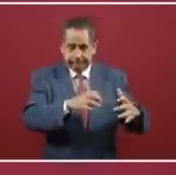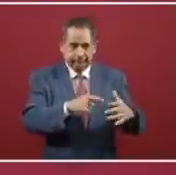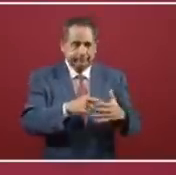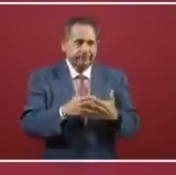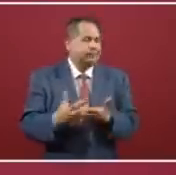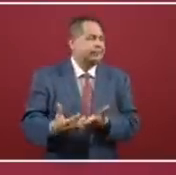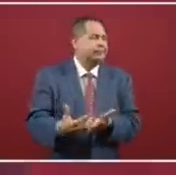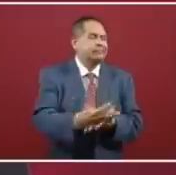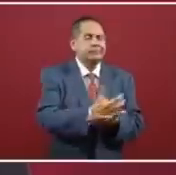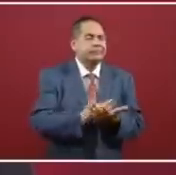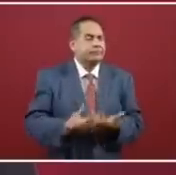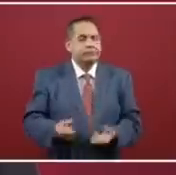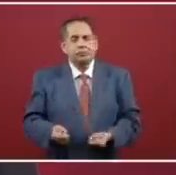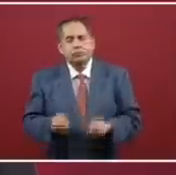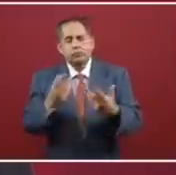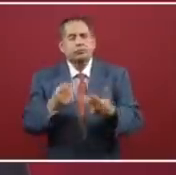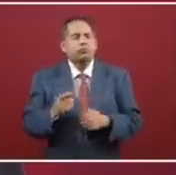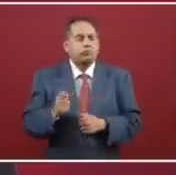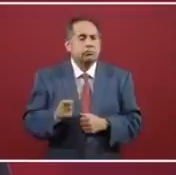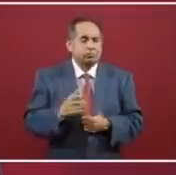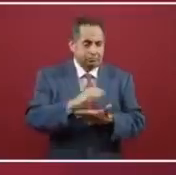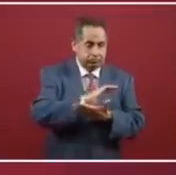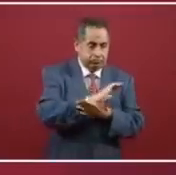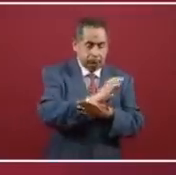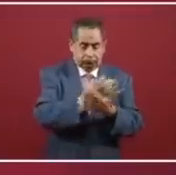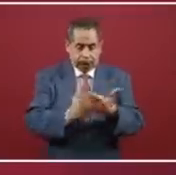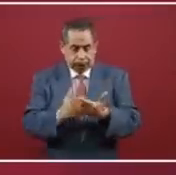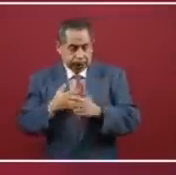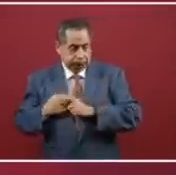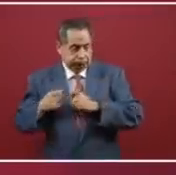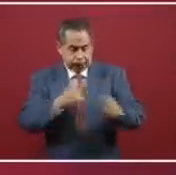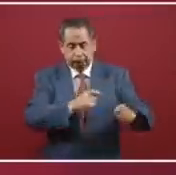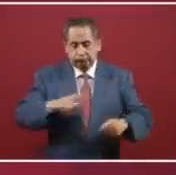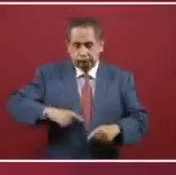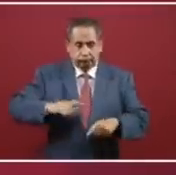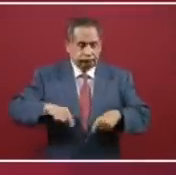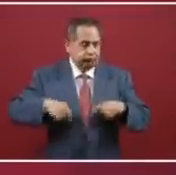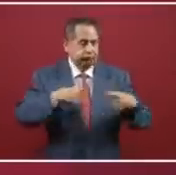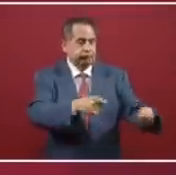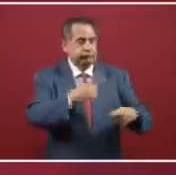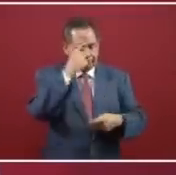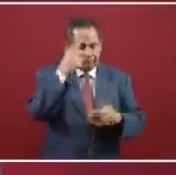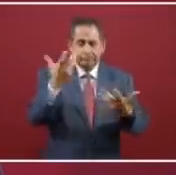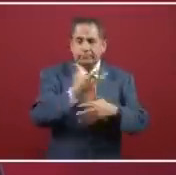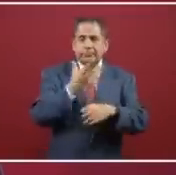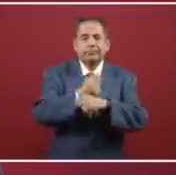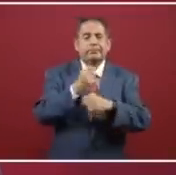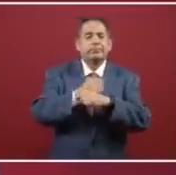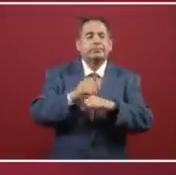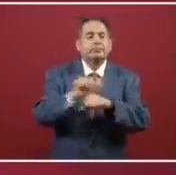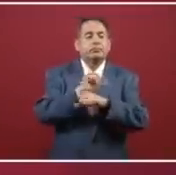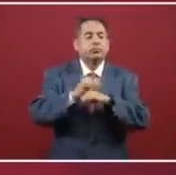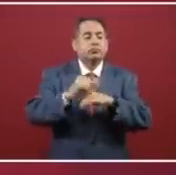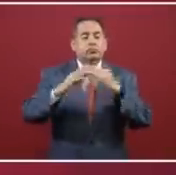ghana una licitación para hacer una autopista